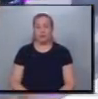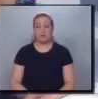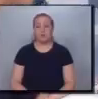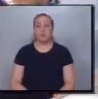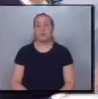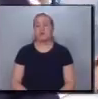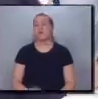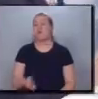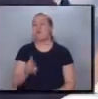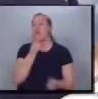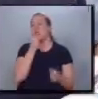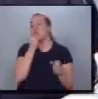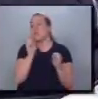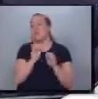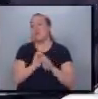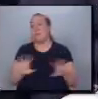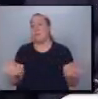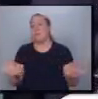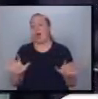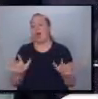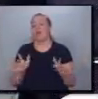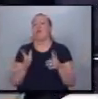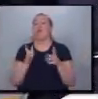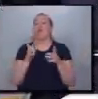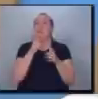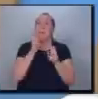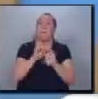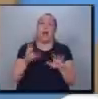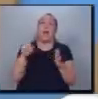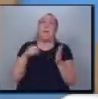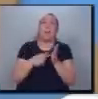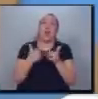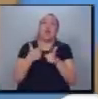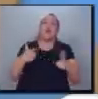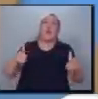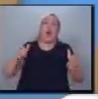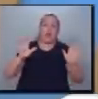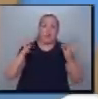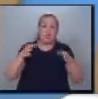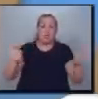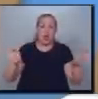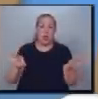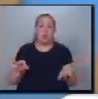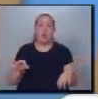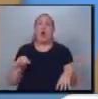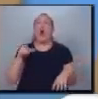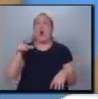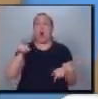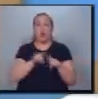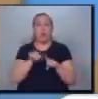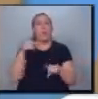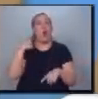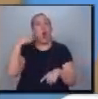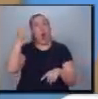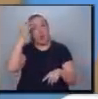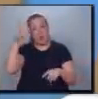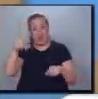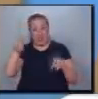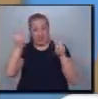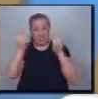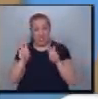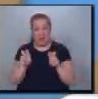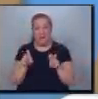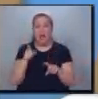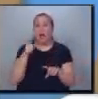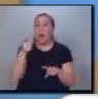con suerte, como se suele decir en estos casos, ¿hace que nos olvidemos rápido de este tema? No, claro que no. Porque en realidad